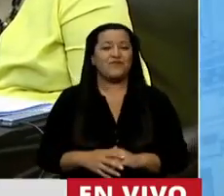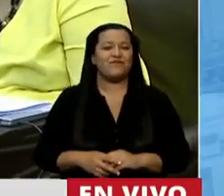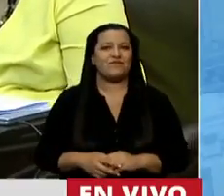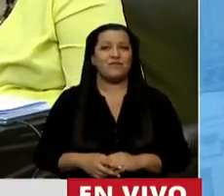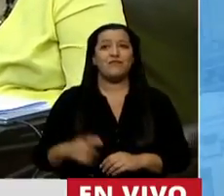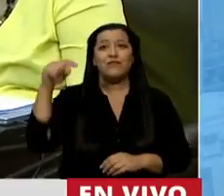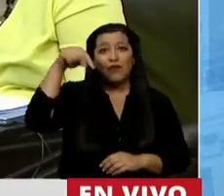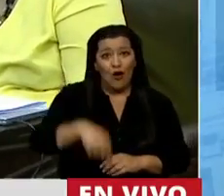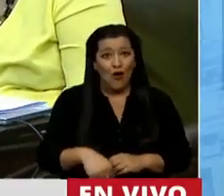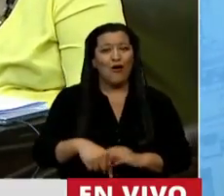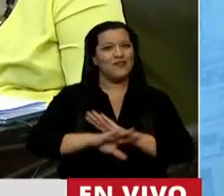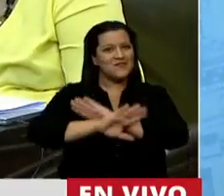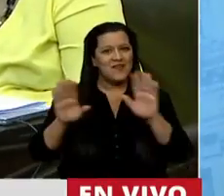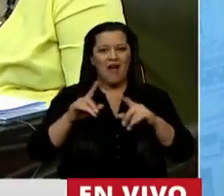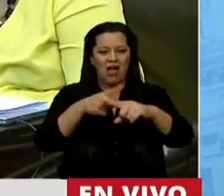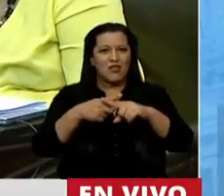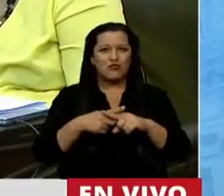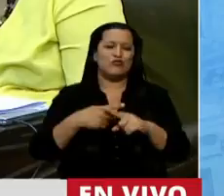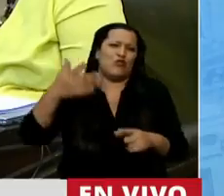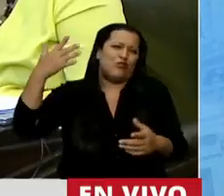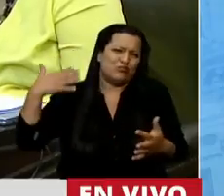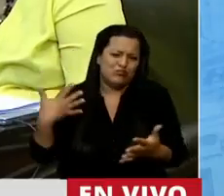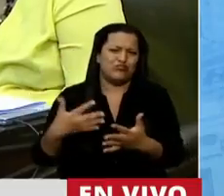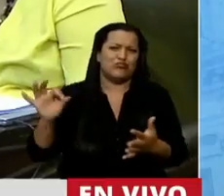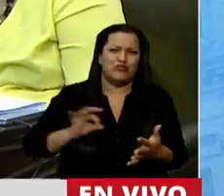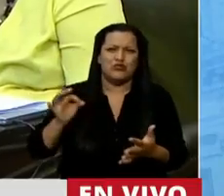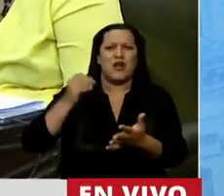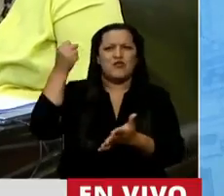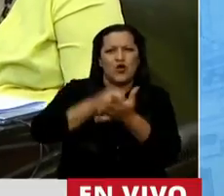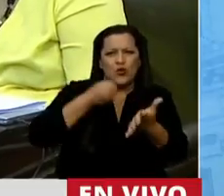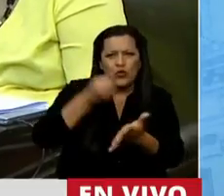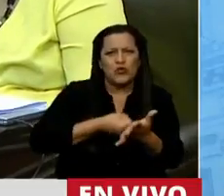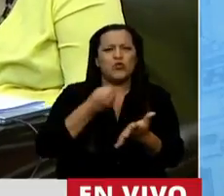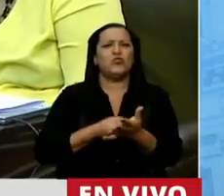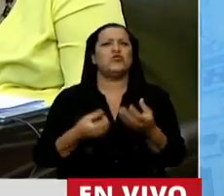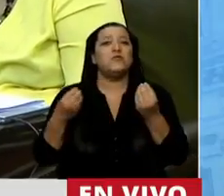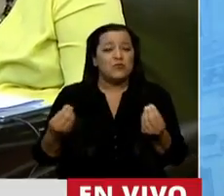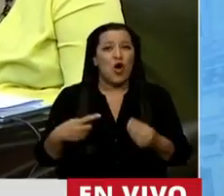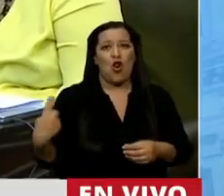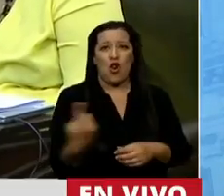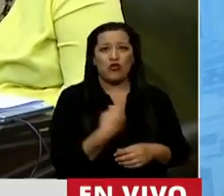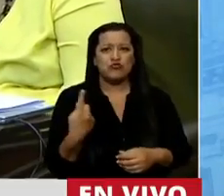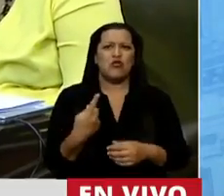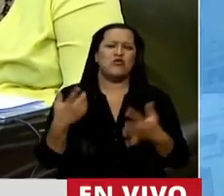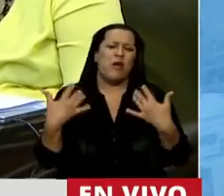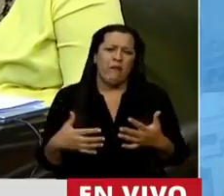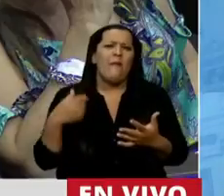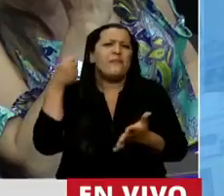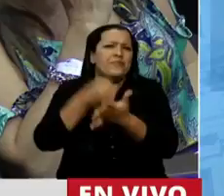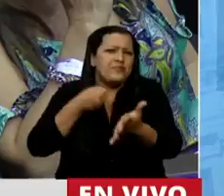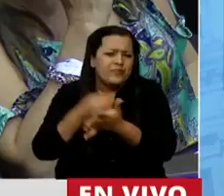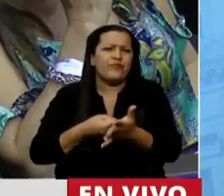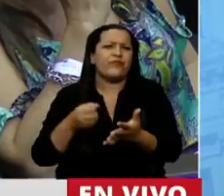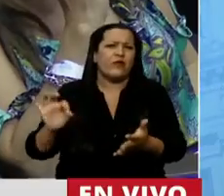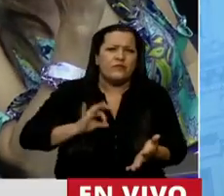hoy que hemos llegado a esta discusión, después de tantos años de lucha, después de que nosotras a lo largo de los años hemos